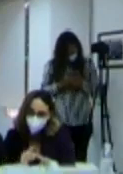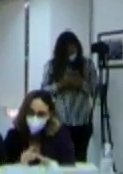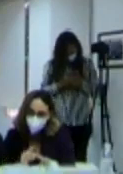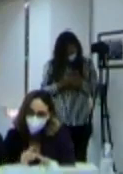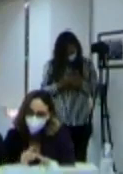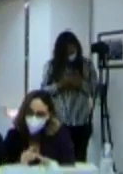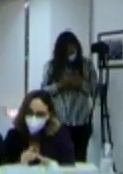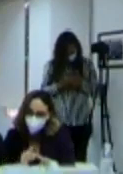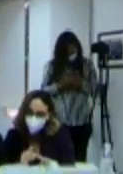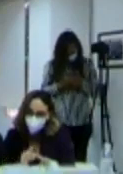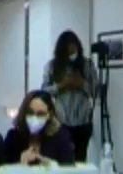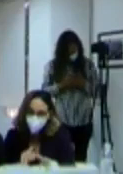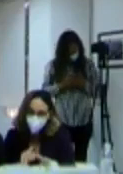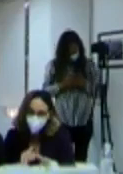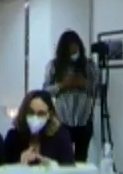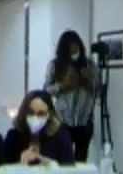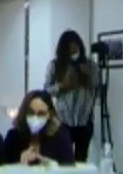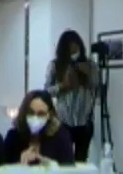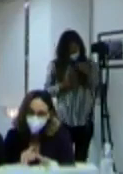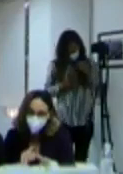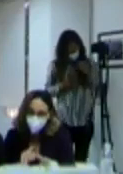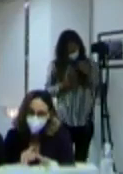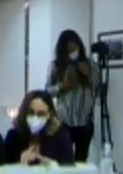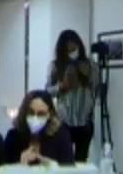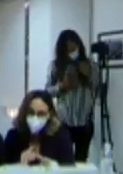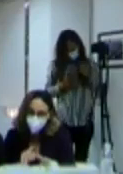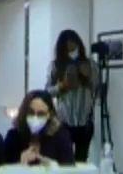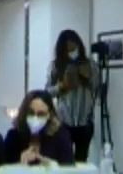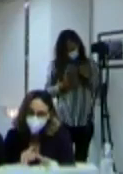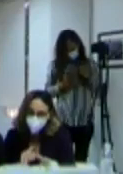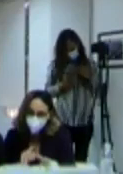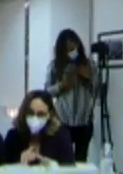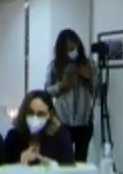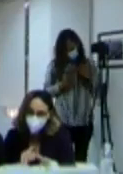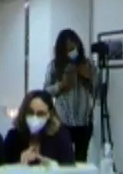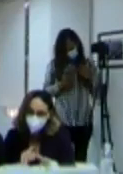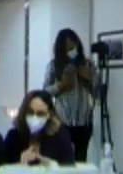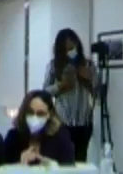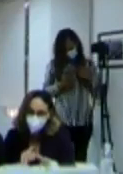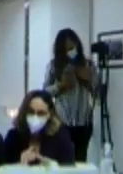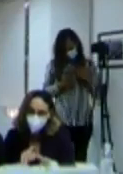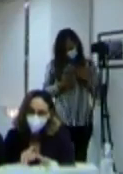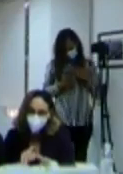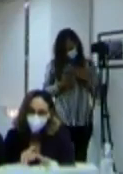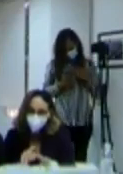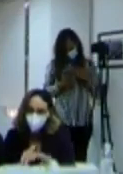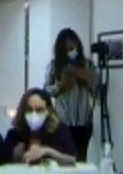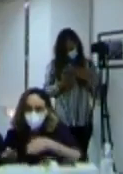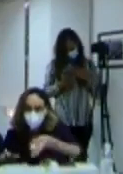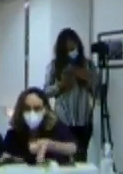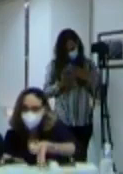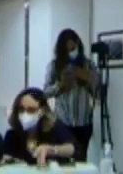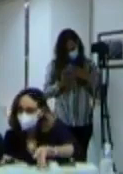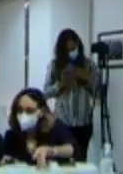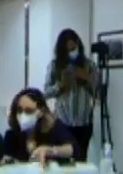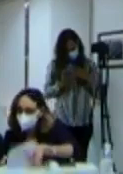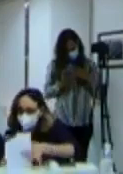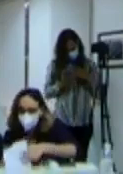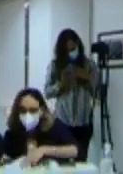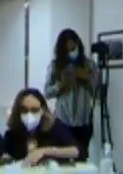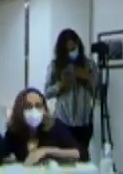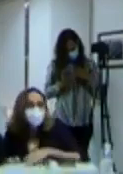Y entonces decidiremos después si nos tienen que dar la información o no. Así que quedan debidamente excusados. Muchas gracias por contestar